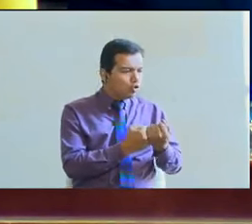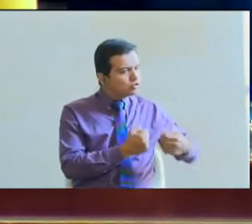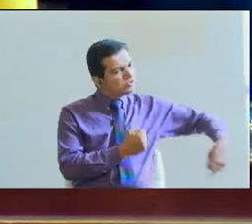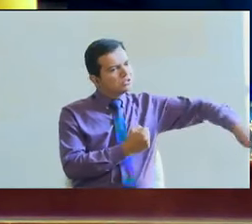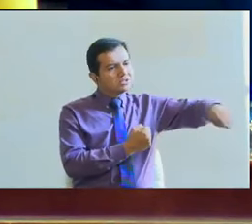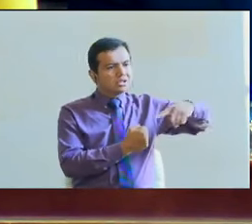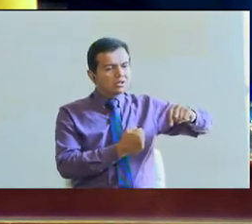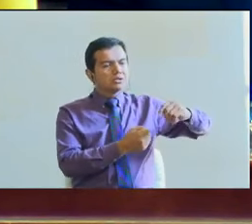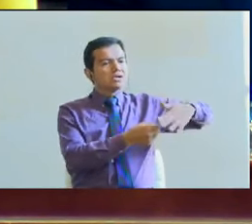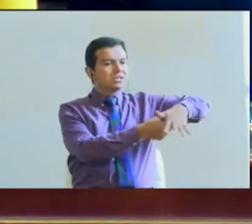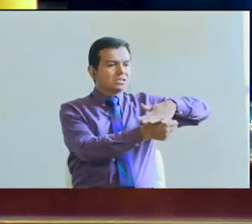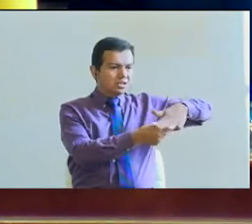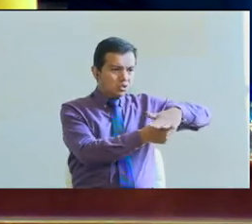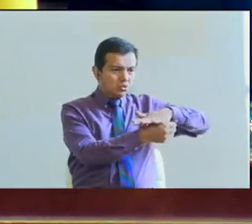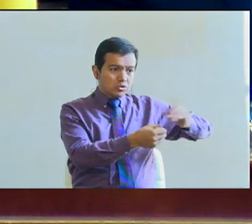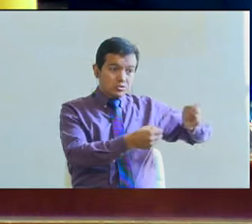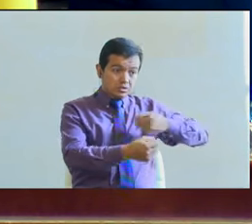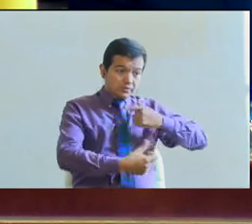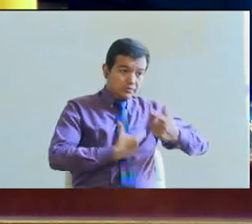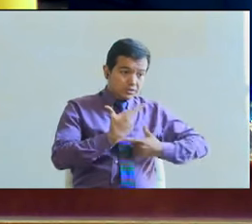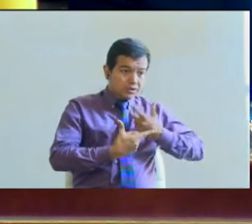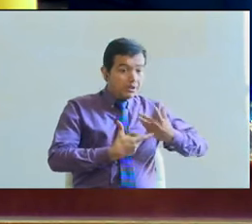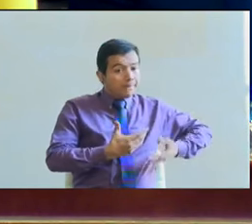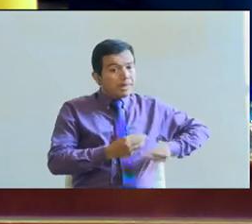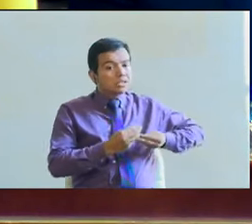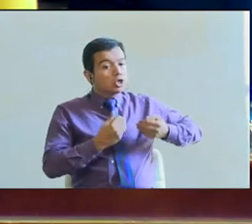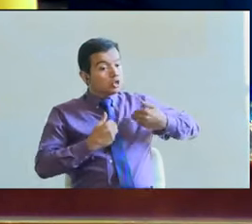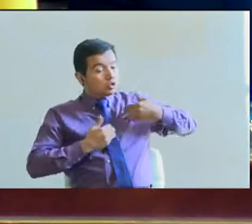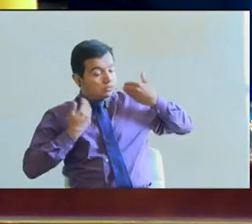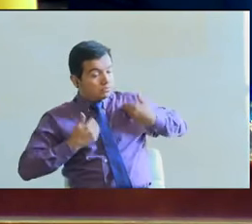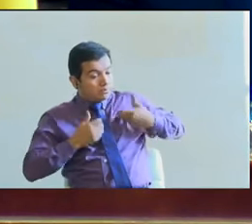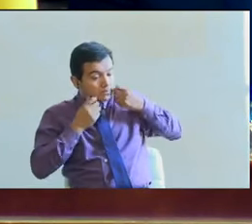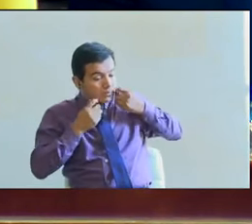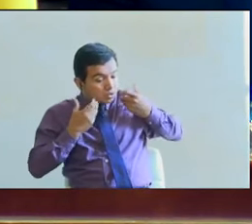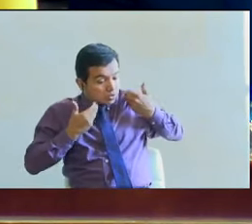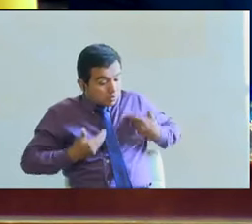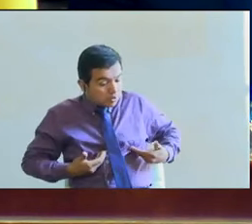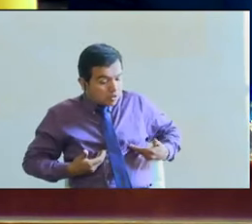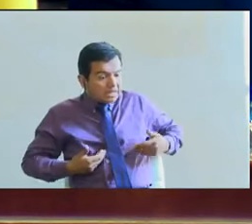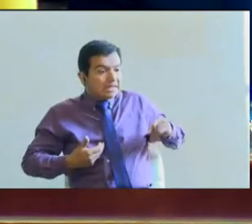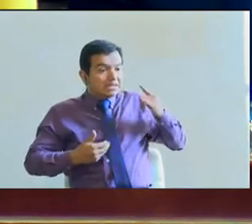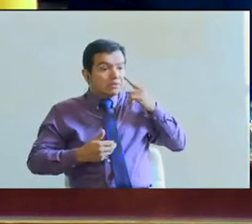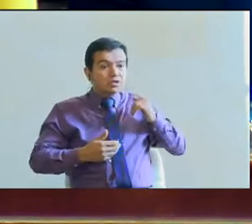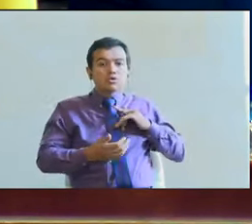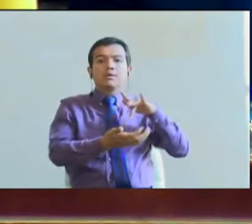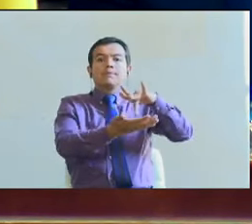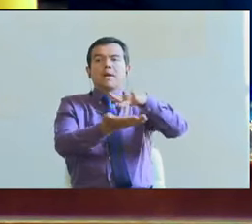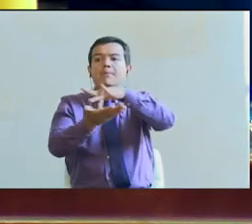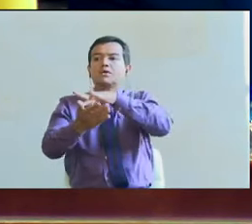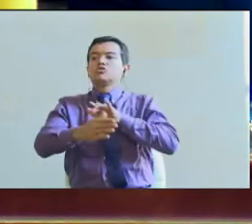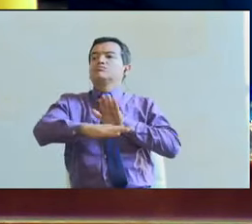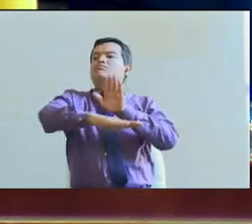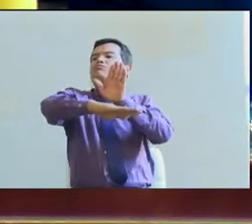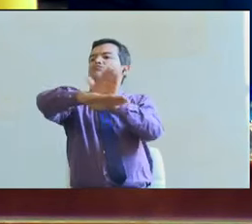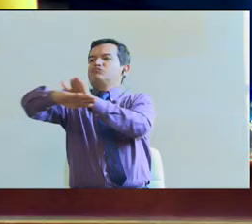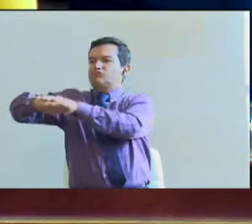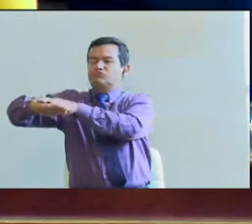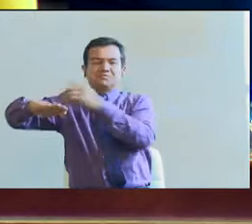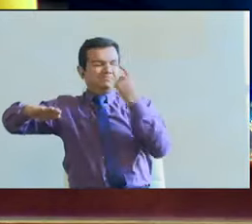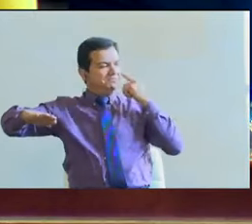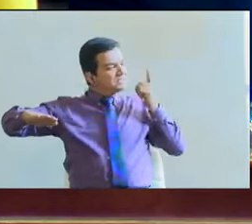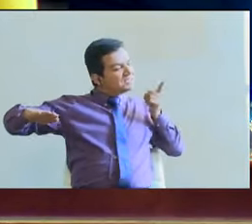su situación y siempre en donde yo en lo personal me encuentre señalaré y acusaré los